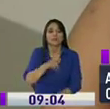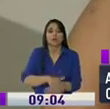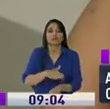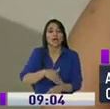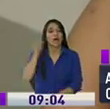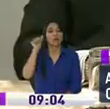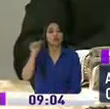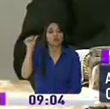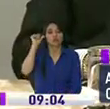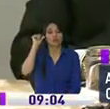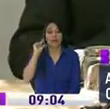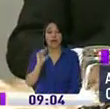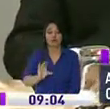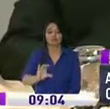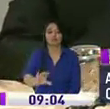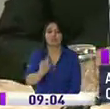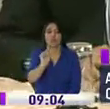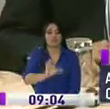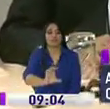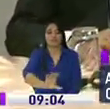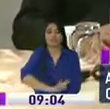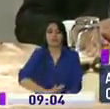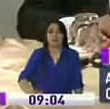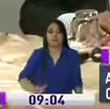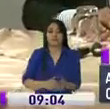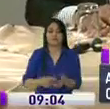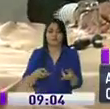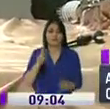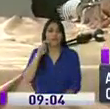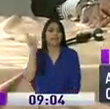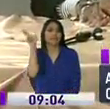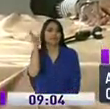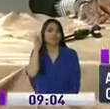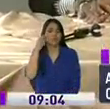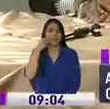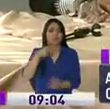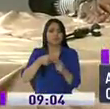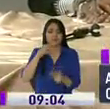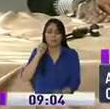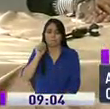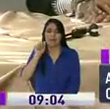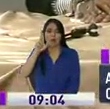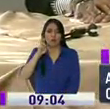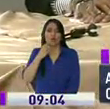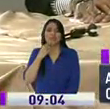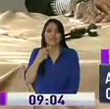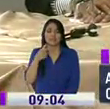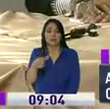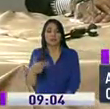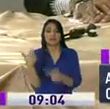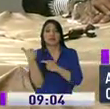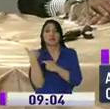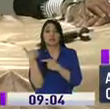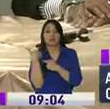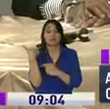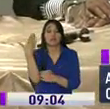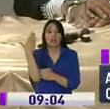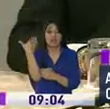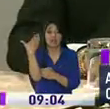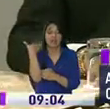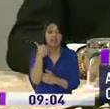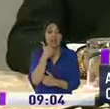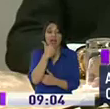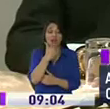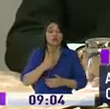parte. En esta conversación también se puede escuchar cómo el supuesto Mauro T. asegura tener una responsabilidad con el alcalde.